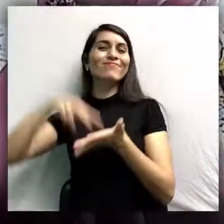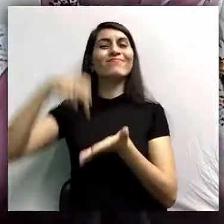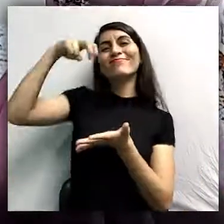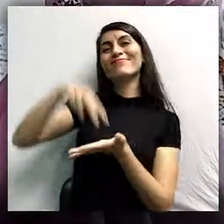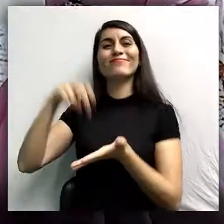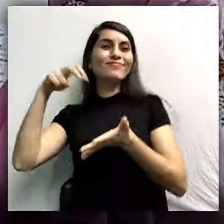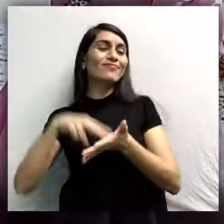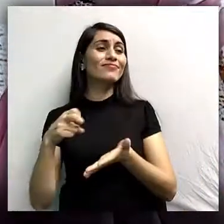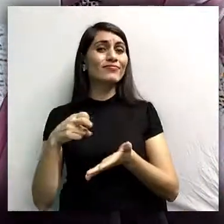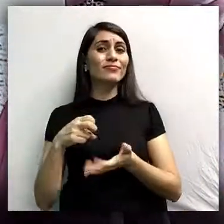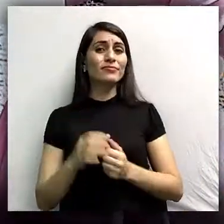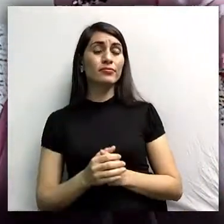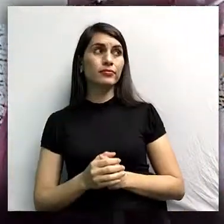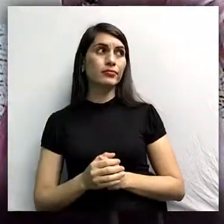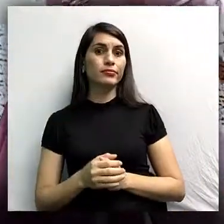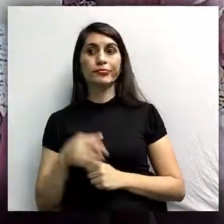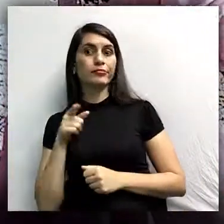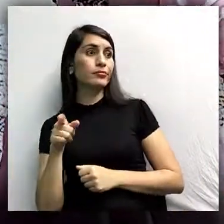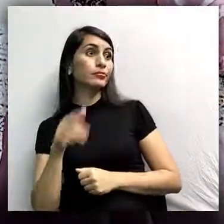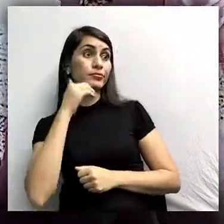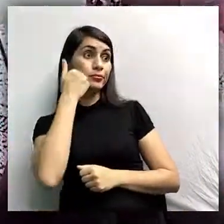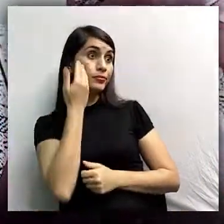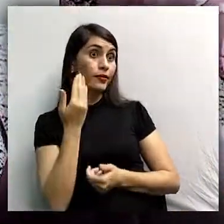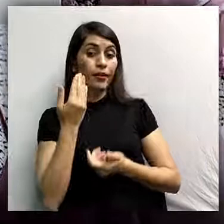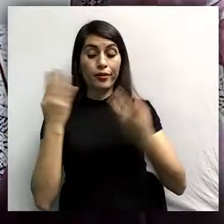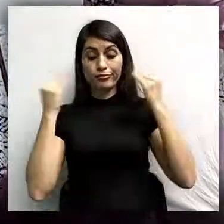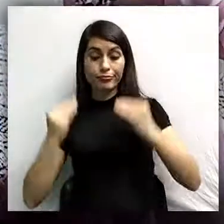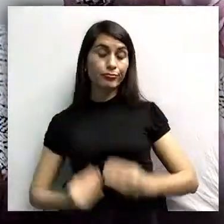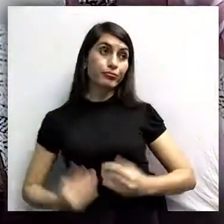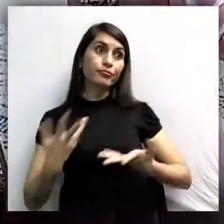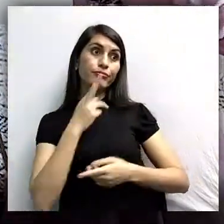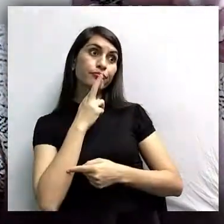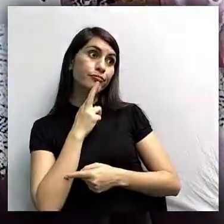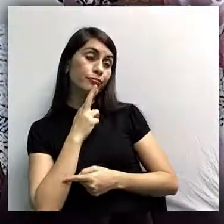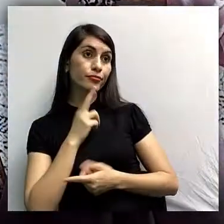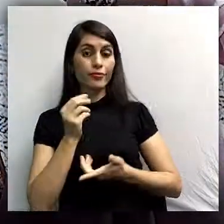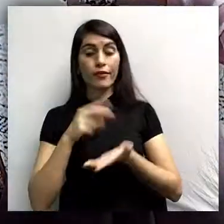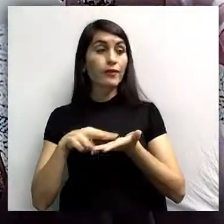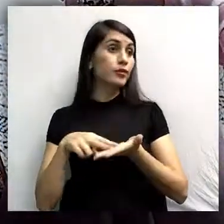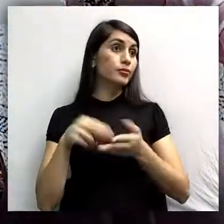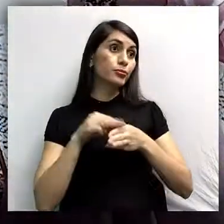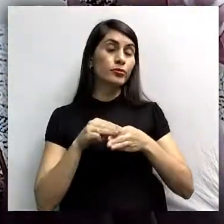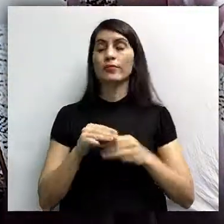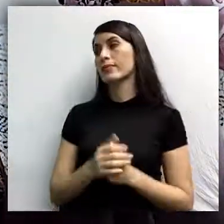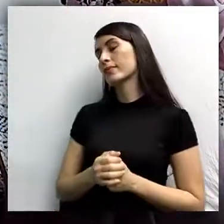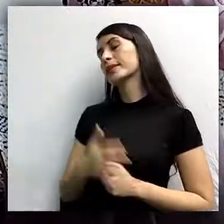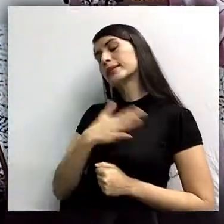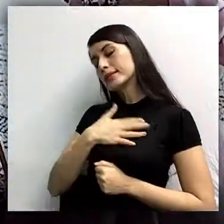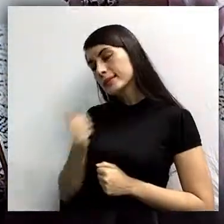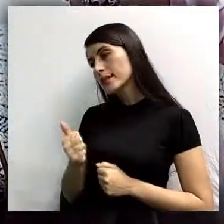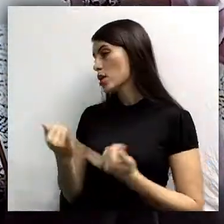y brincar. ¿Y quiere vestir de rojo, de verde o de violeta? Hija mía,